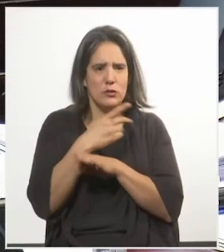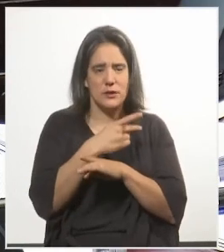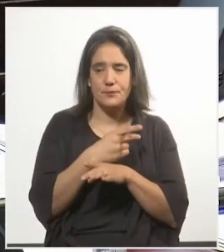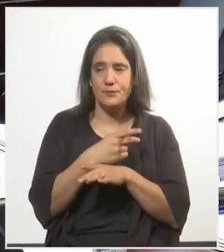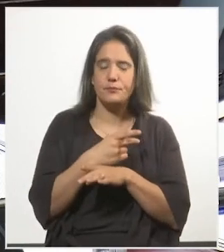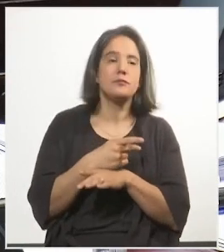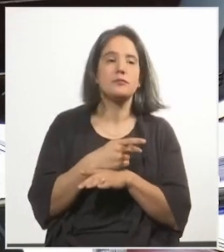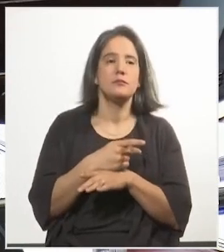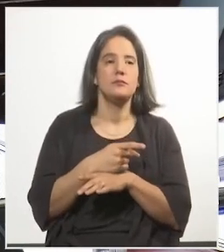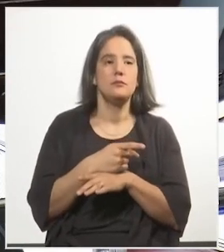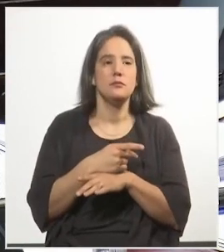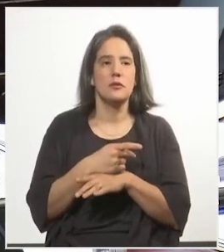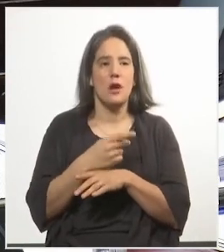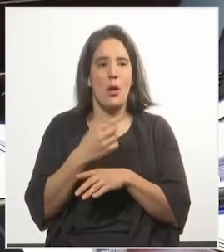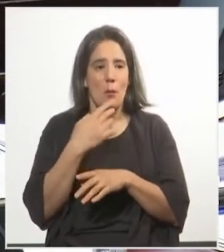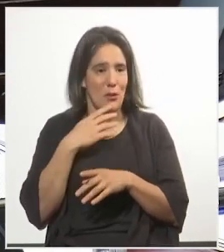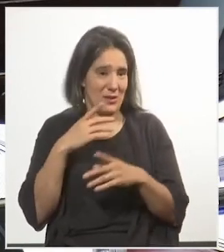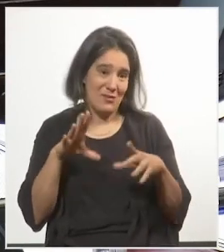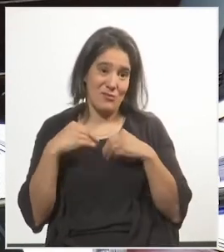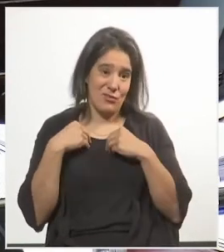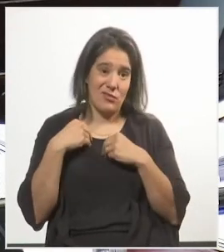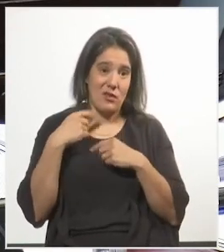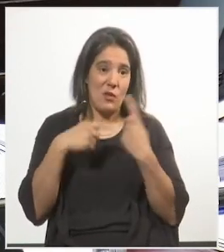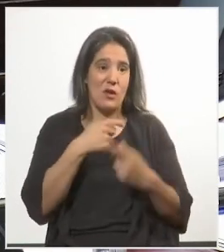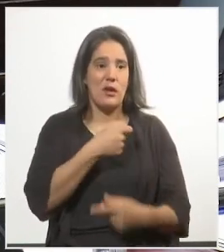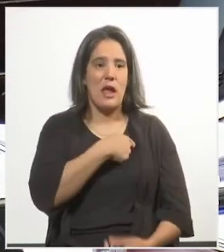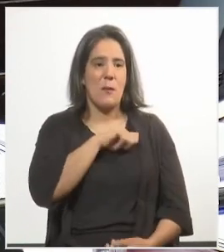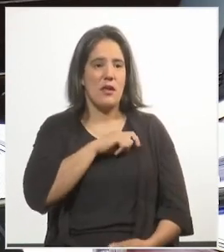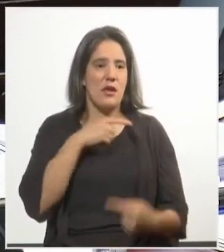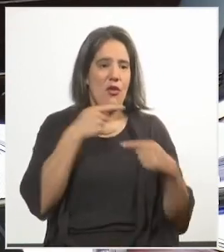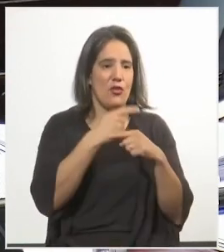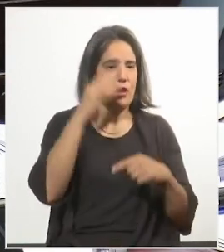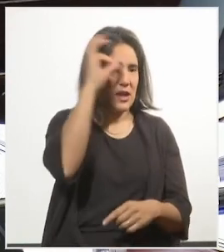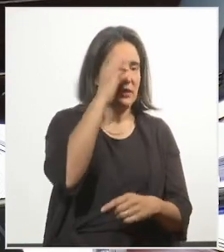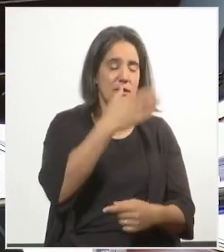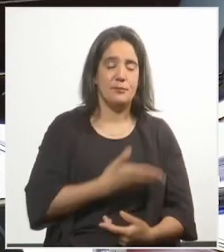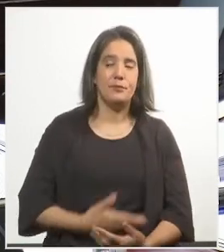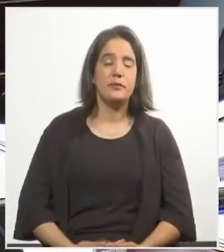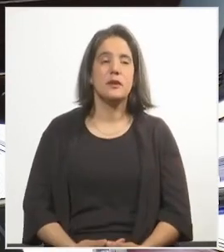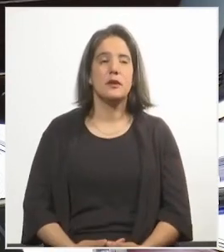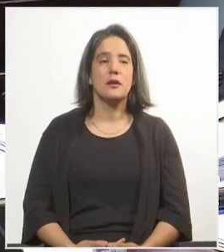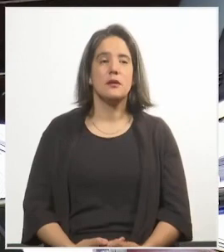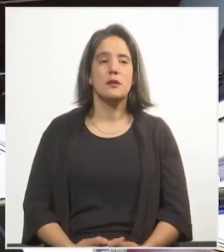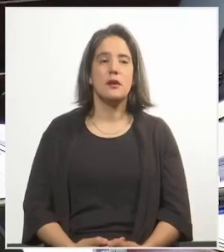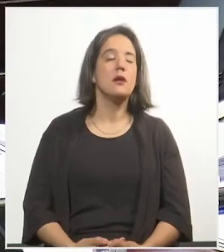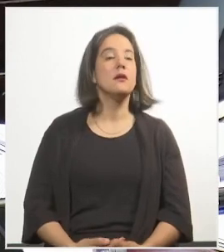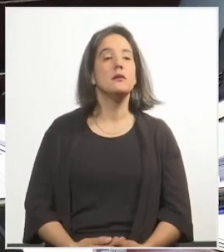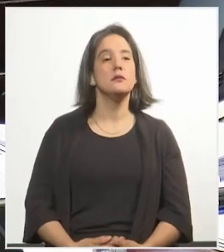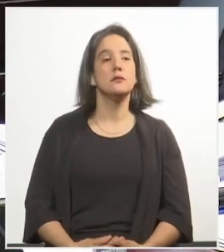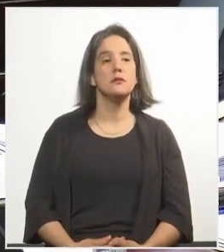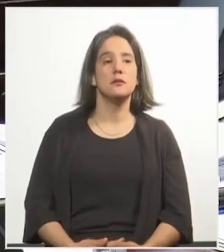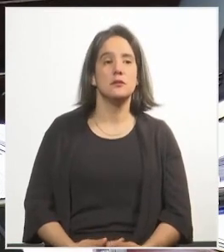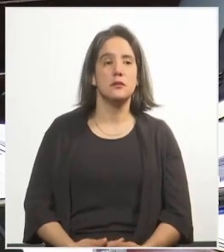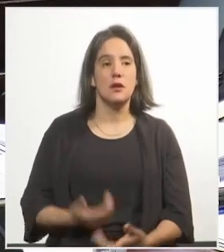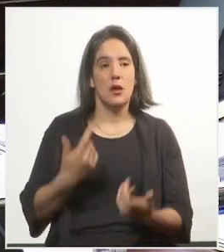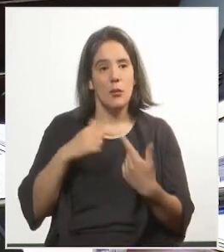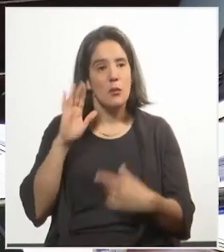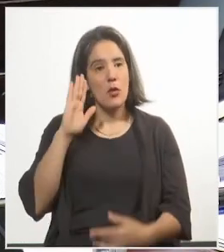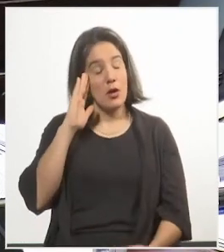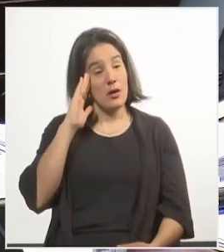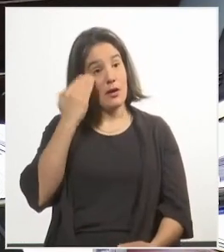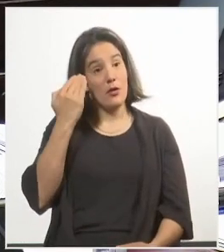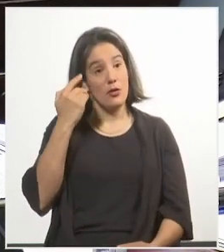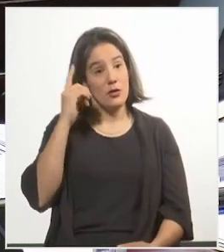heredamos la rivalidad de España con Inglaterra, pero que debemos